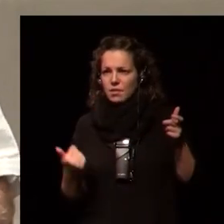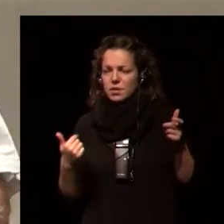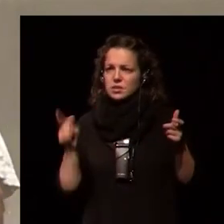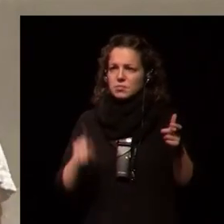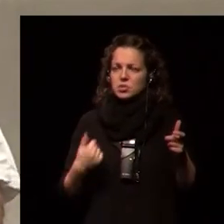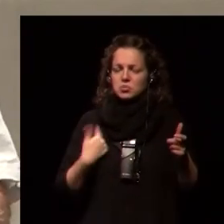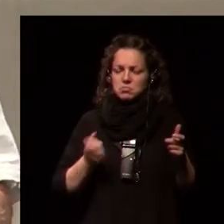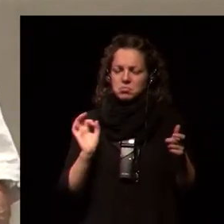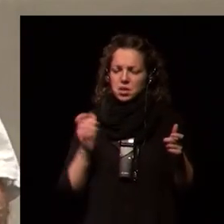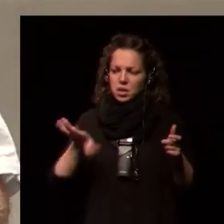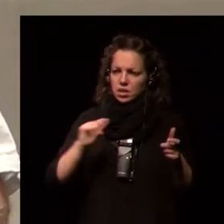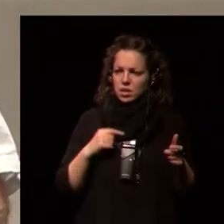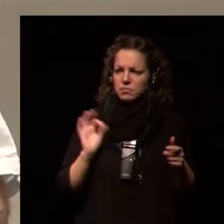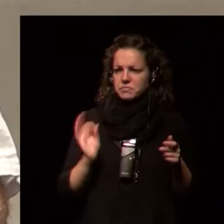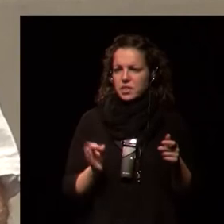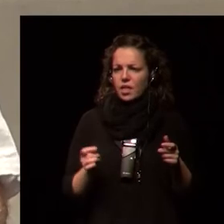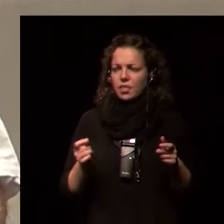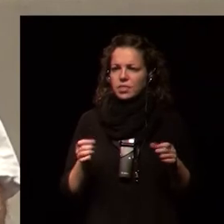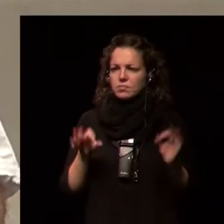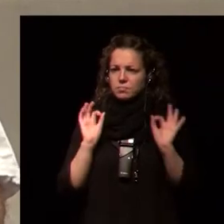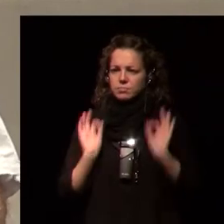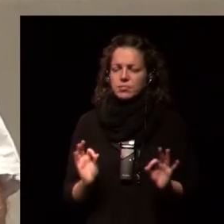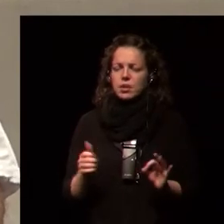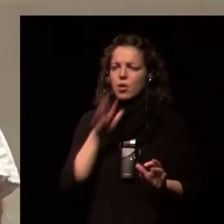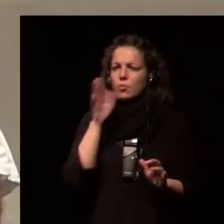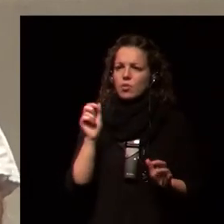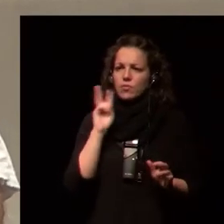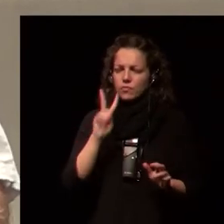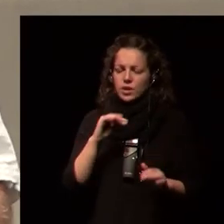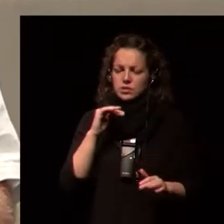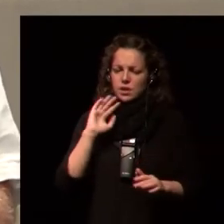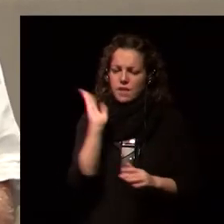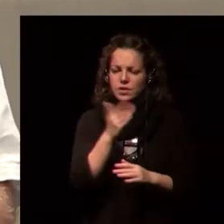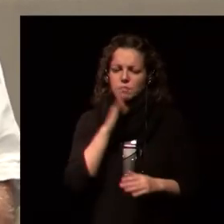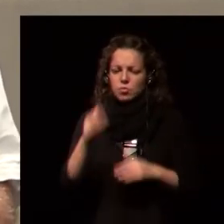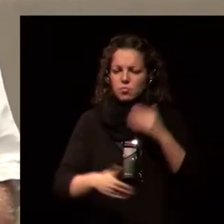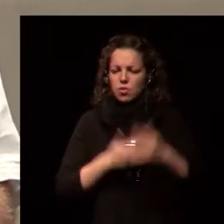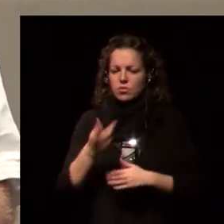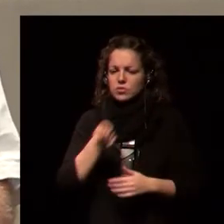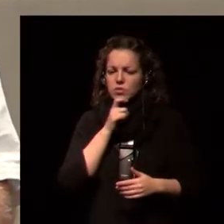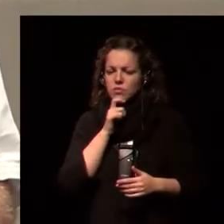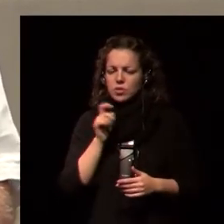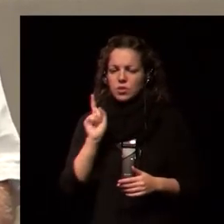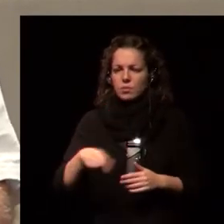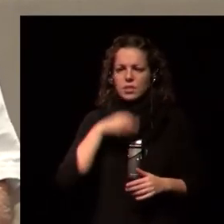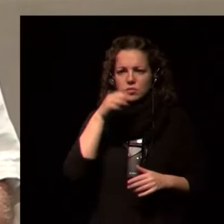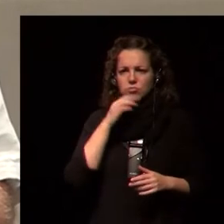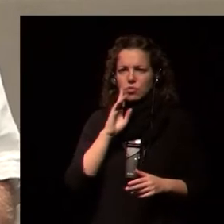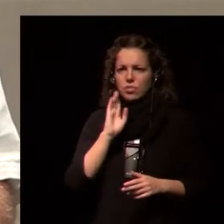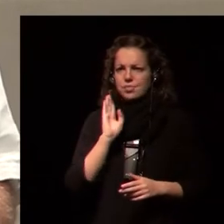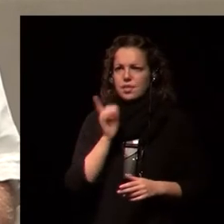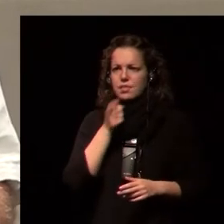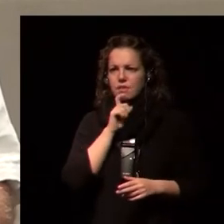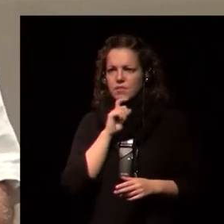la verdad auténtica, se veían afectadas por procesos complejos y discursos complejos también que habían incidido sobre